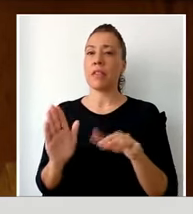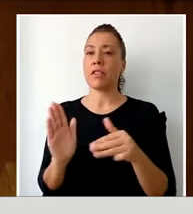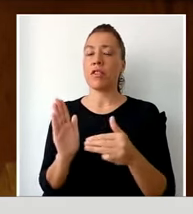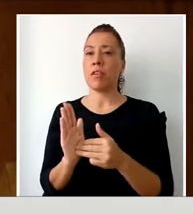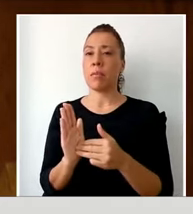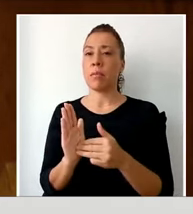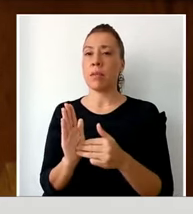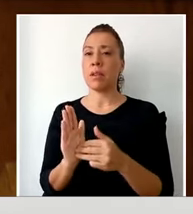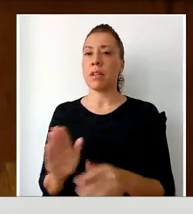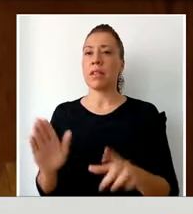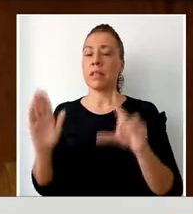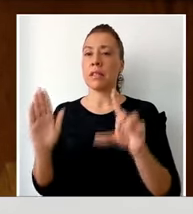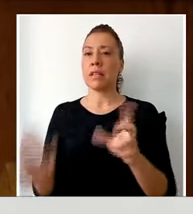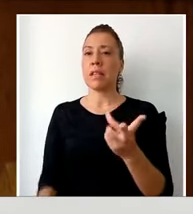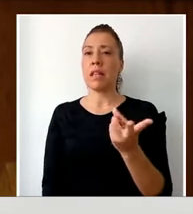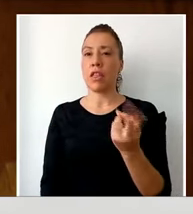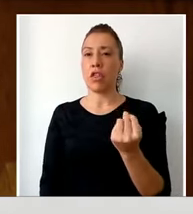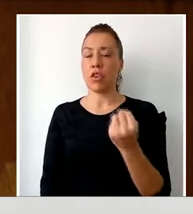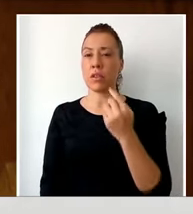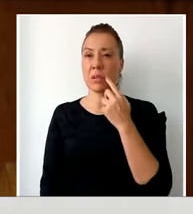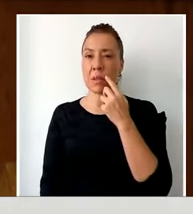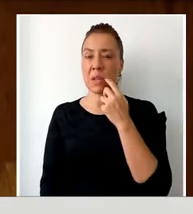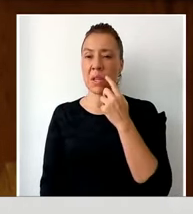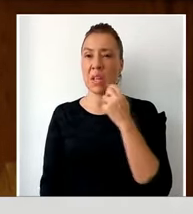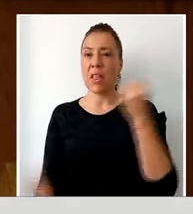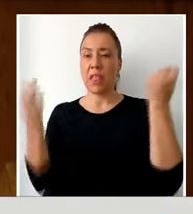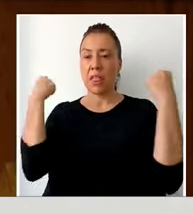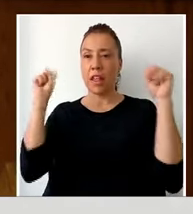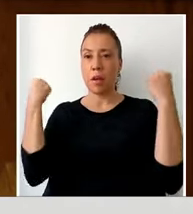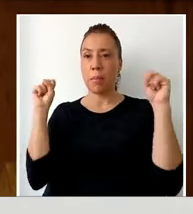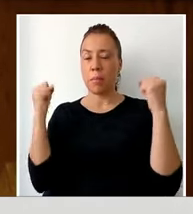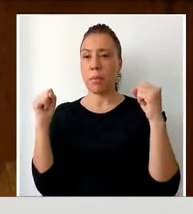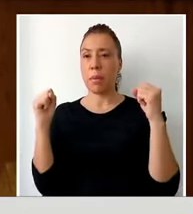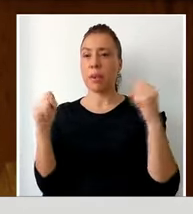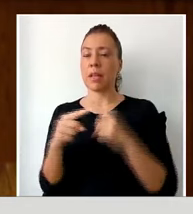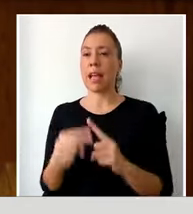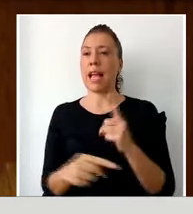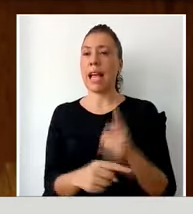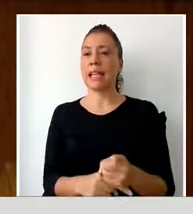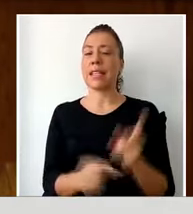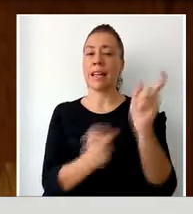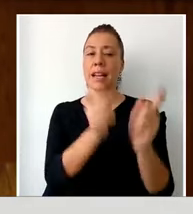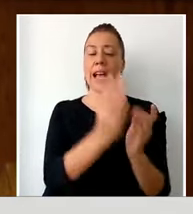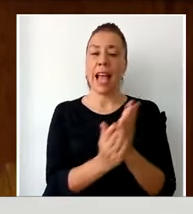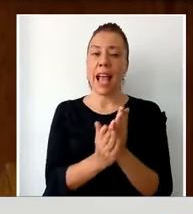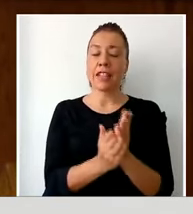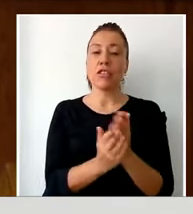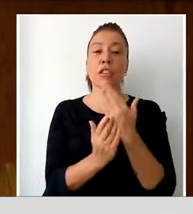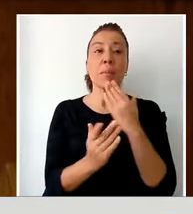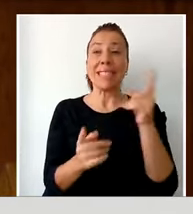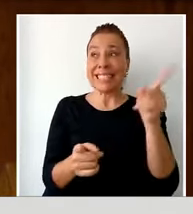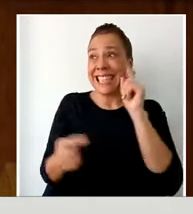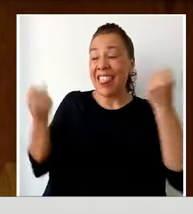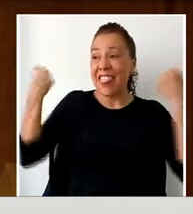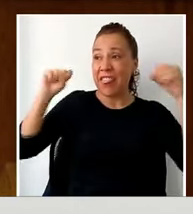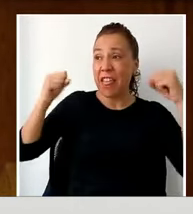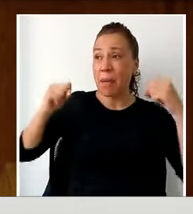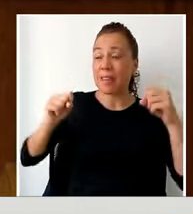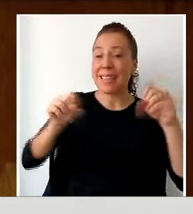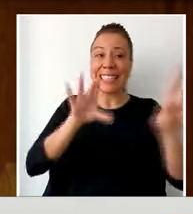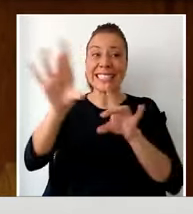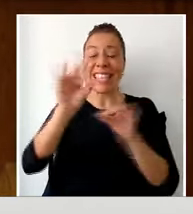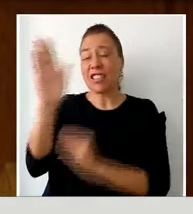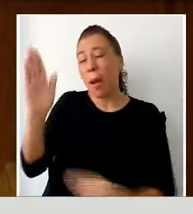19.712 del deporte para exigir que los estudiantes que además sean deportistas seleccionados de alto nivel